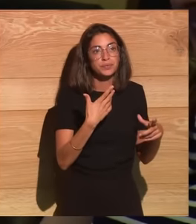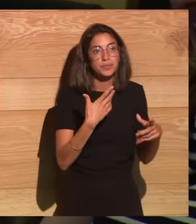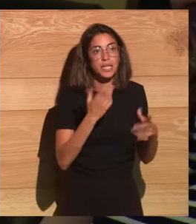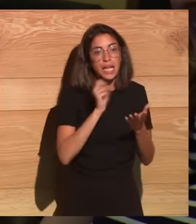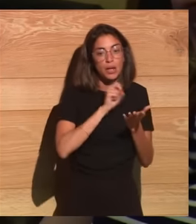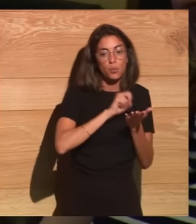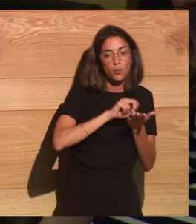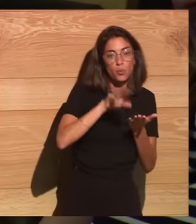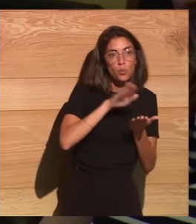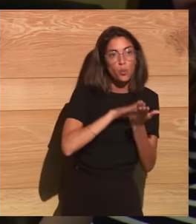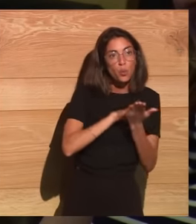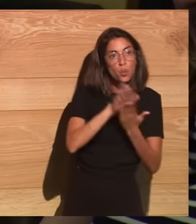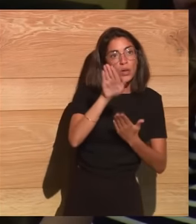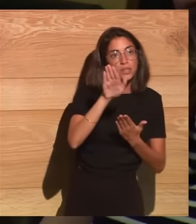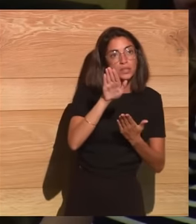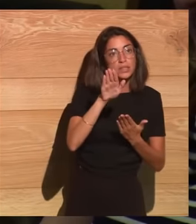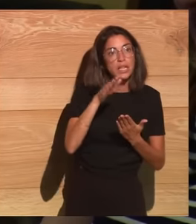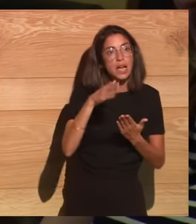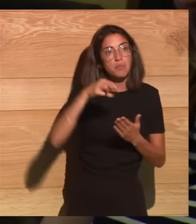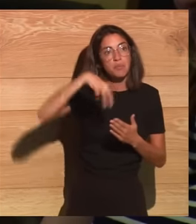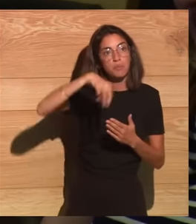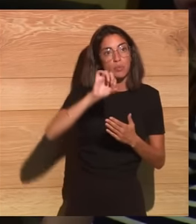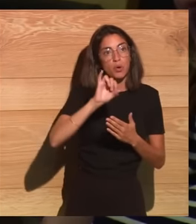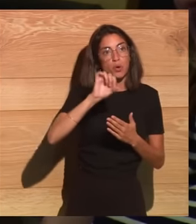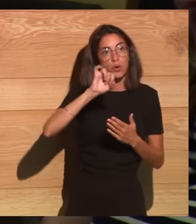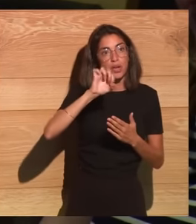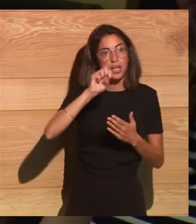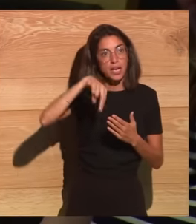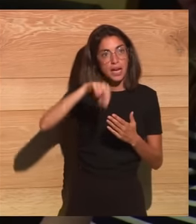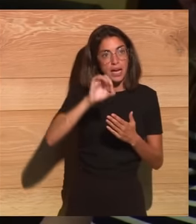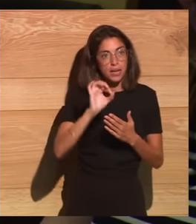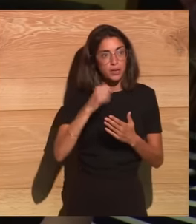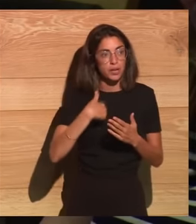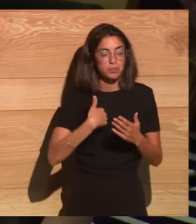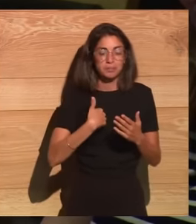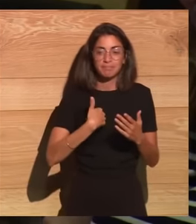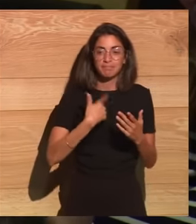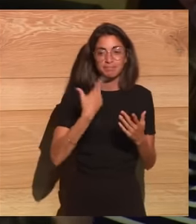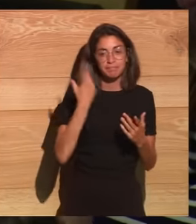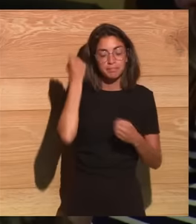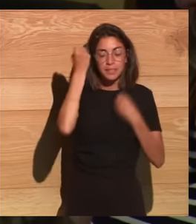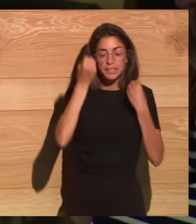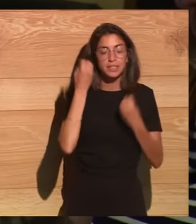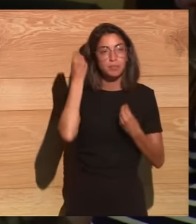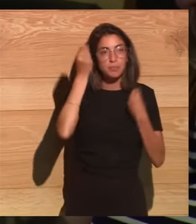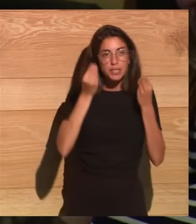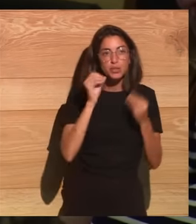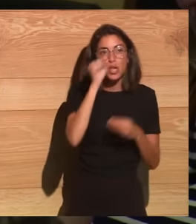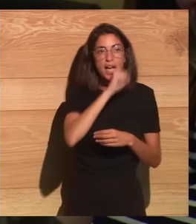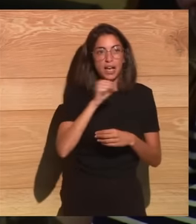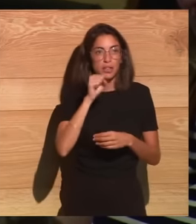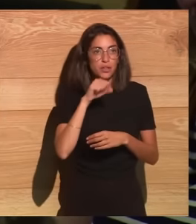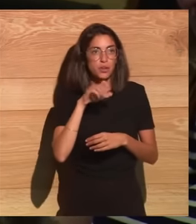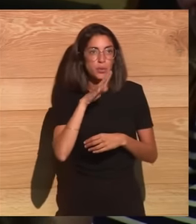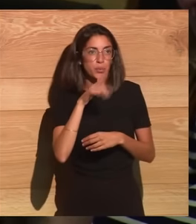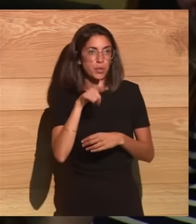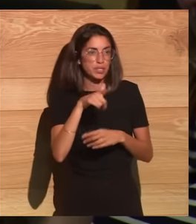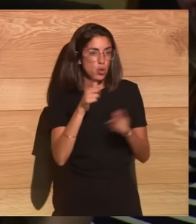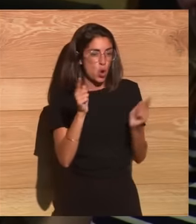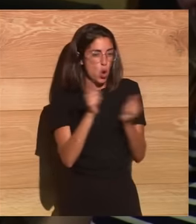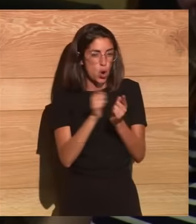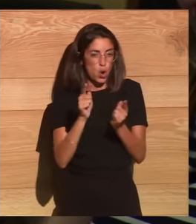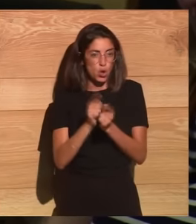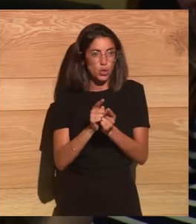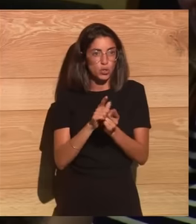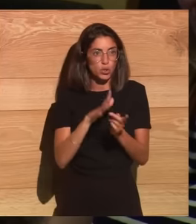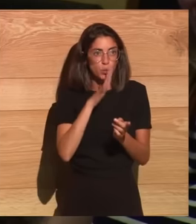ibas escuchando Steel Cage After All These Years y yo... A mí tampoco me cuadra. A mí eso me parece... ¿Por qué? A mí eso me parece muy escueto porque